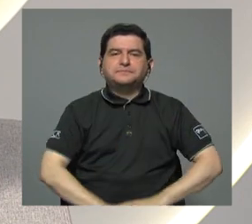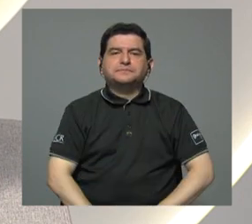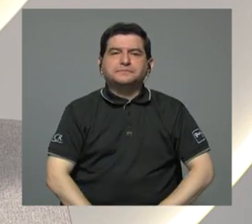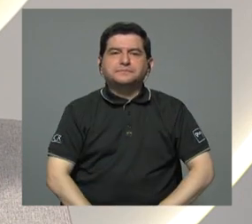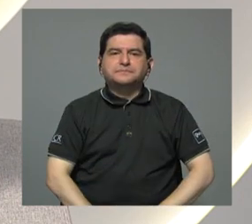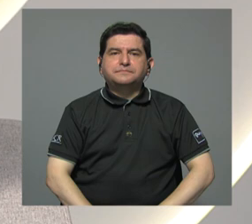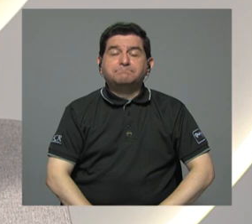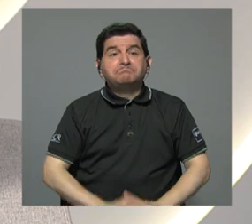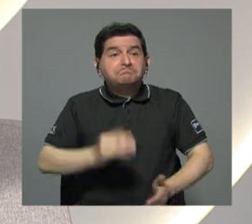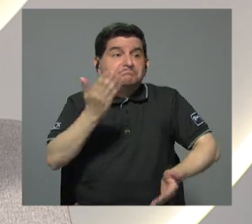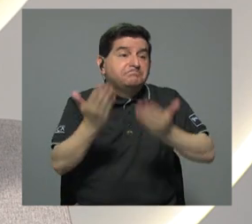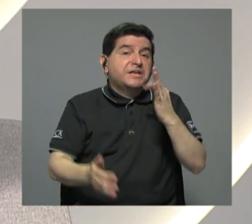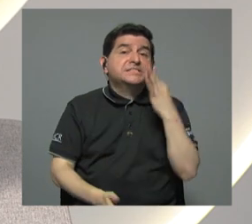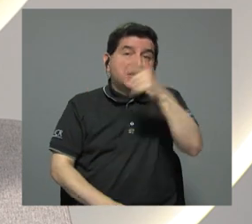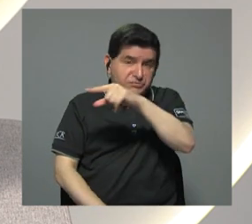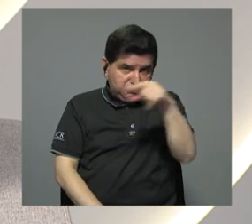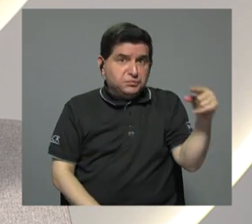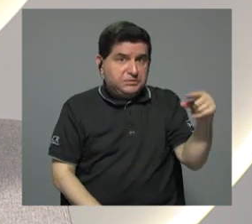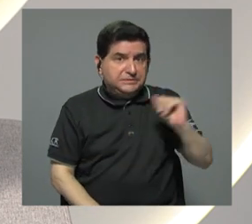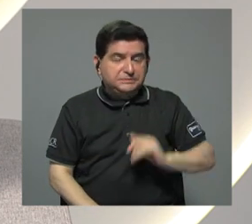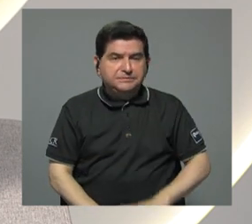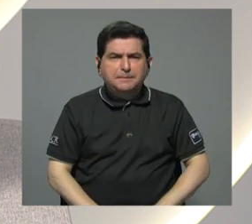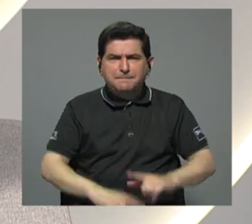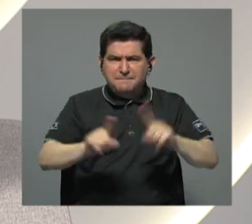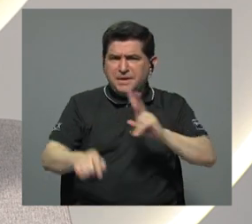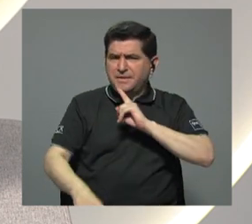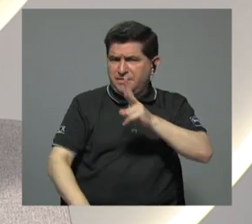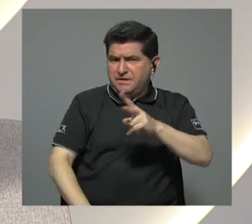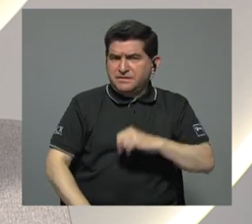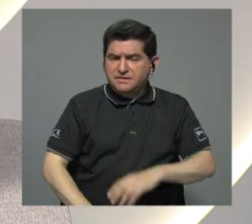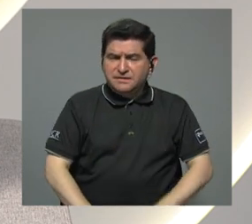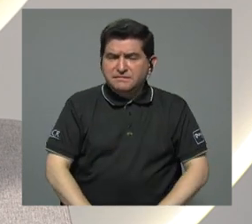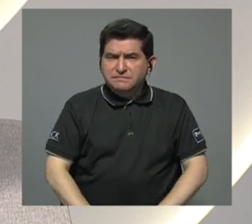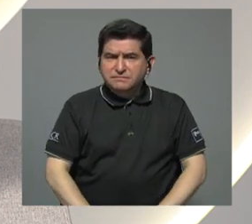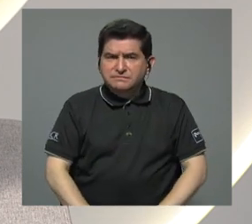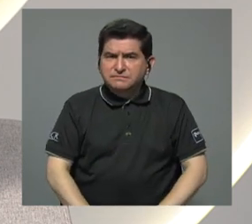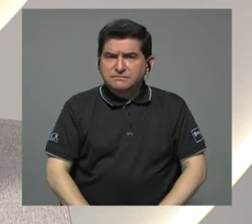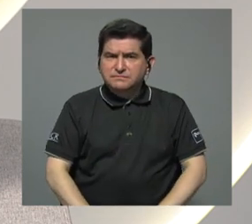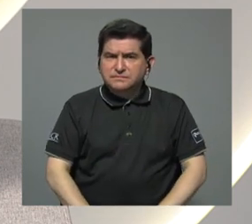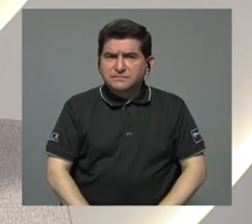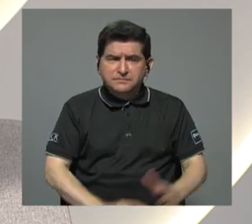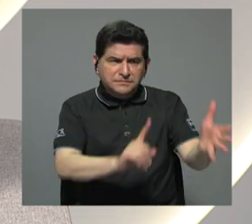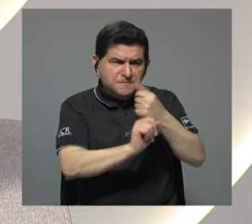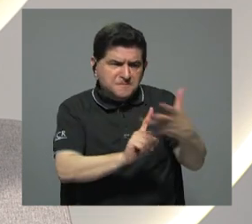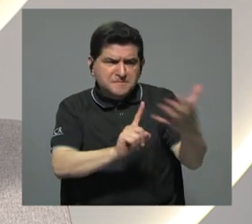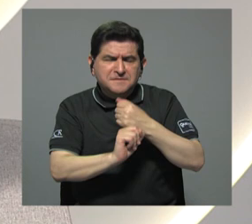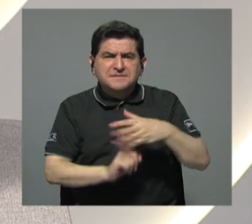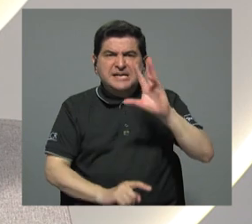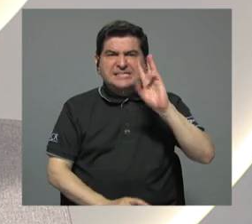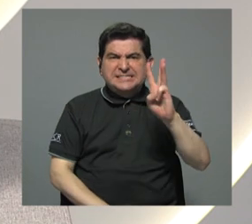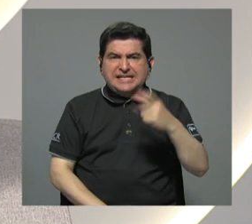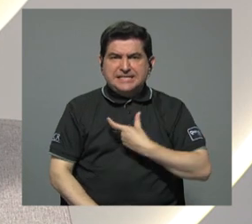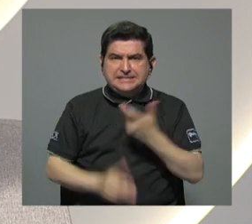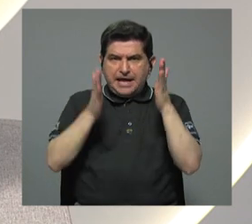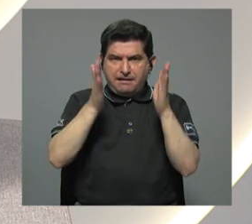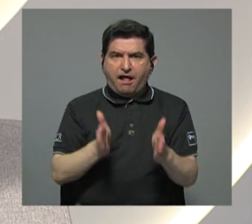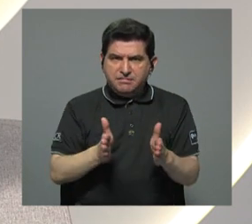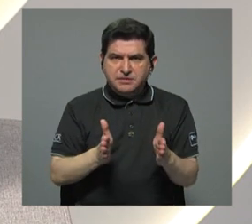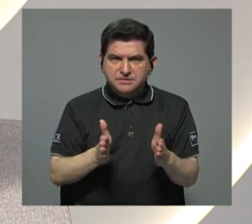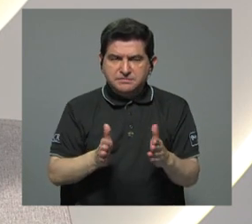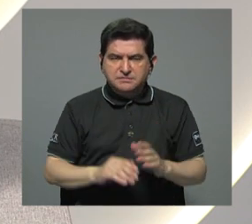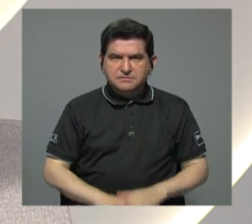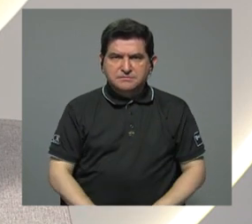probablemente la próxima semana pero lo cierto del caso es que con las detenciones de los seis alcaldes en